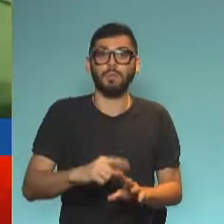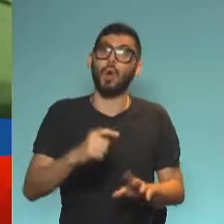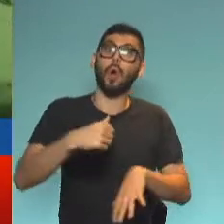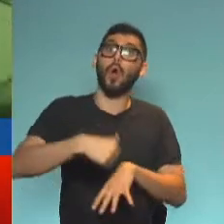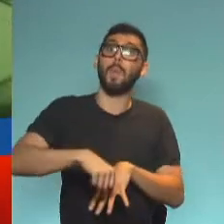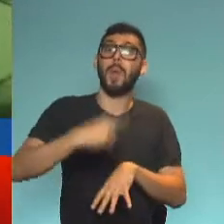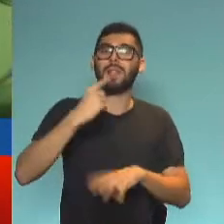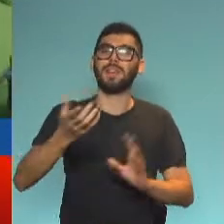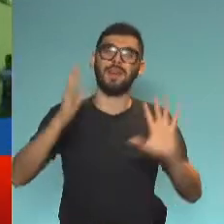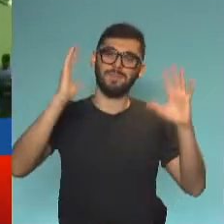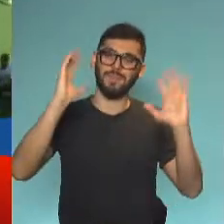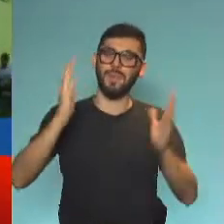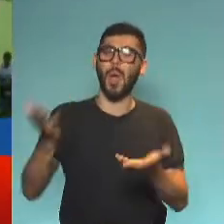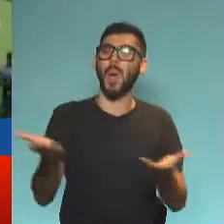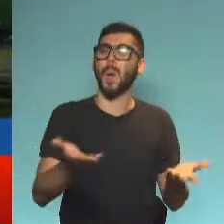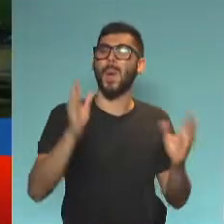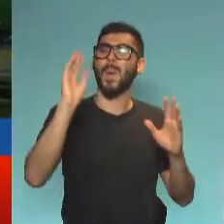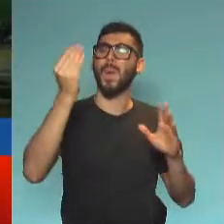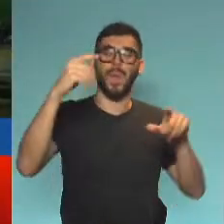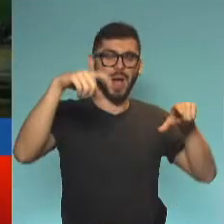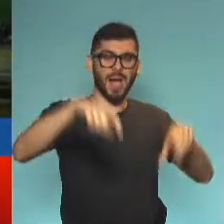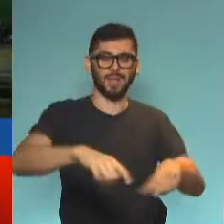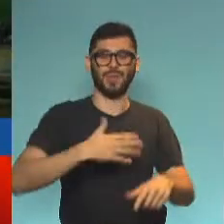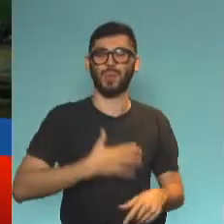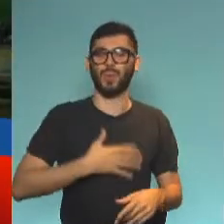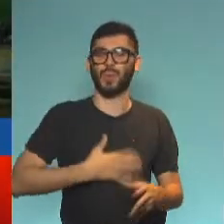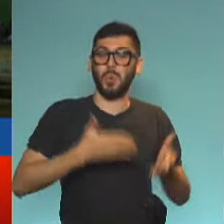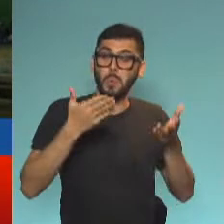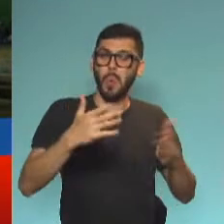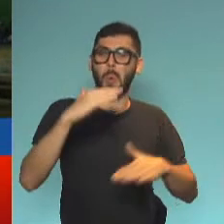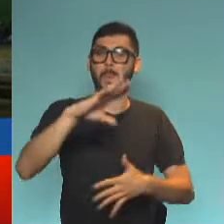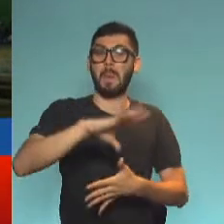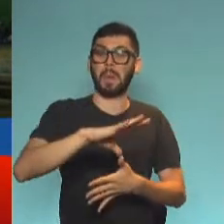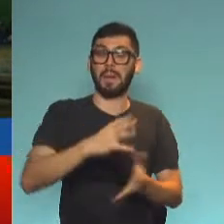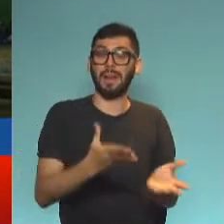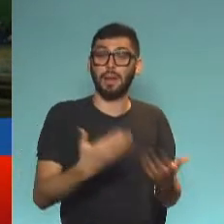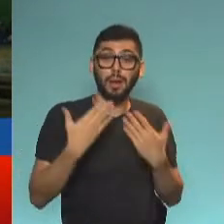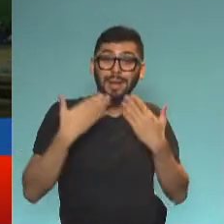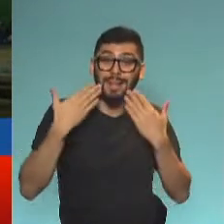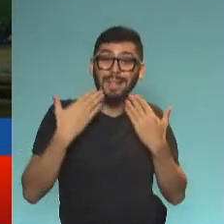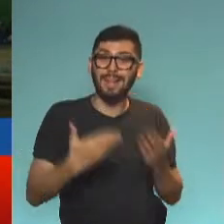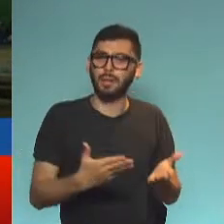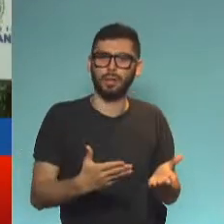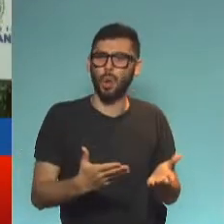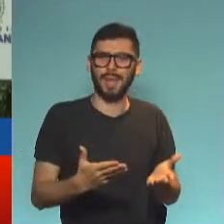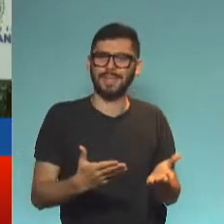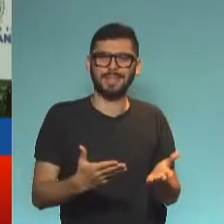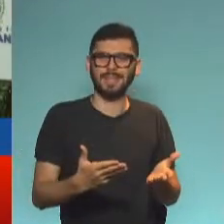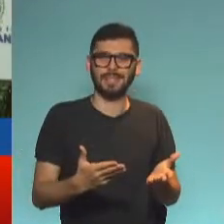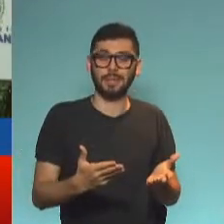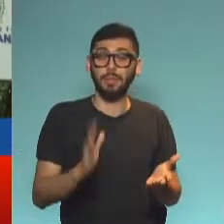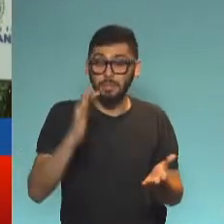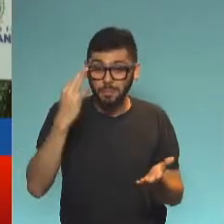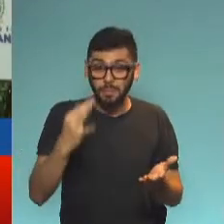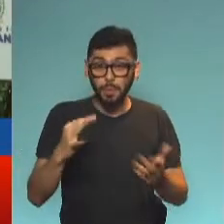como gran candidato y estamos muy felices, se va a celebrar allí la Copa América. No creo que sea así. Sí, sí. Y estamos hablando, Felicitas,